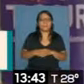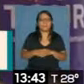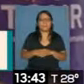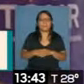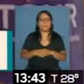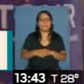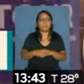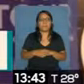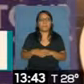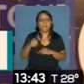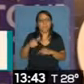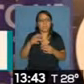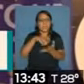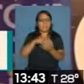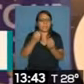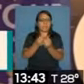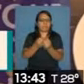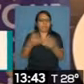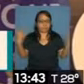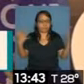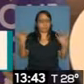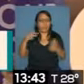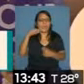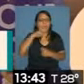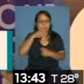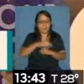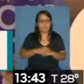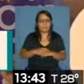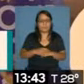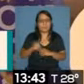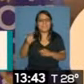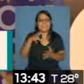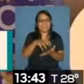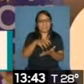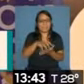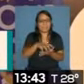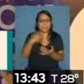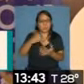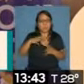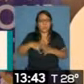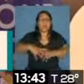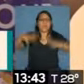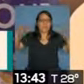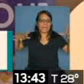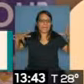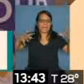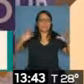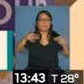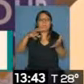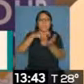una multinacional alemana, bueno, una empresa muy, muy grande, hasta